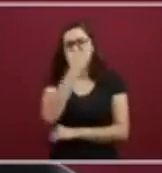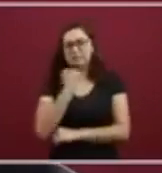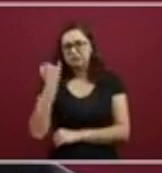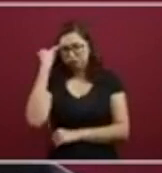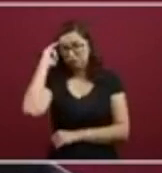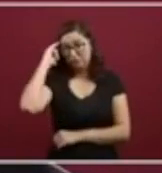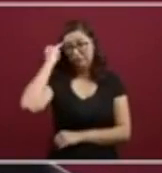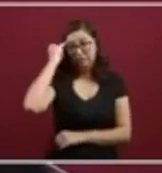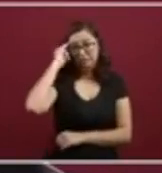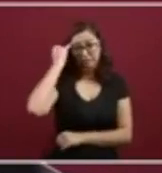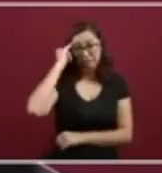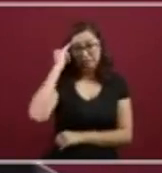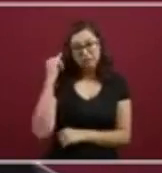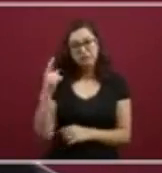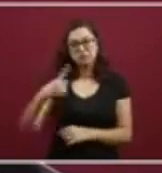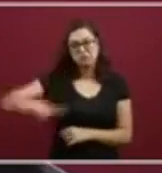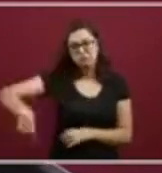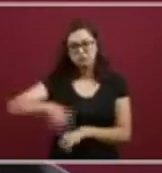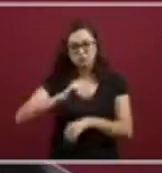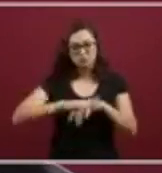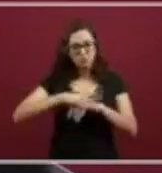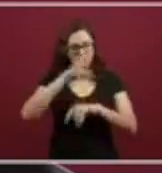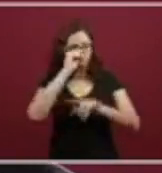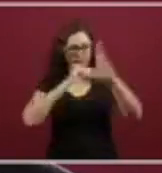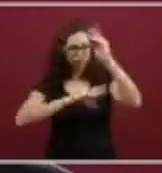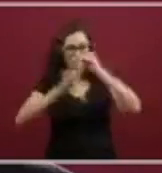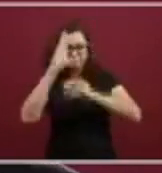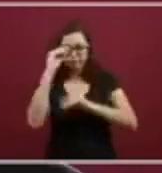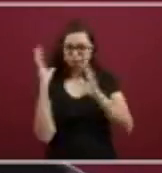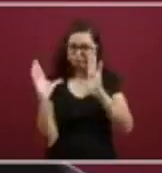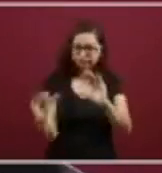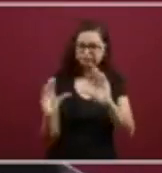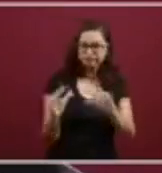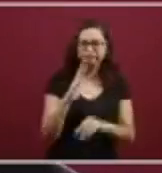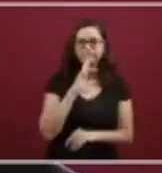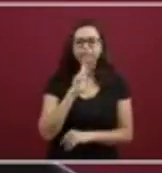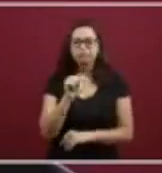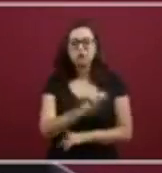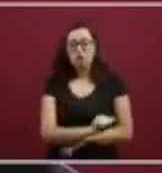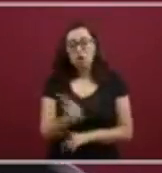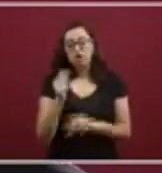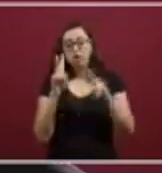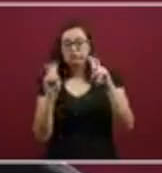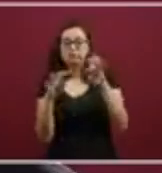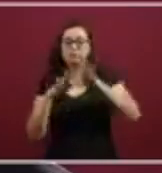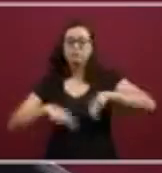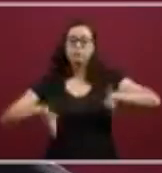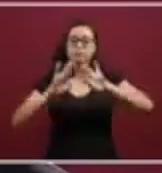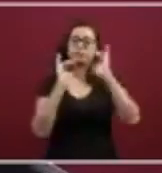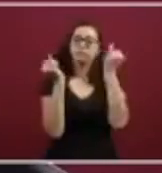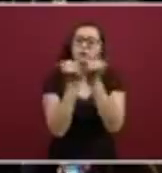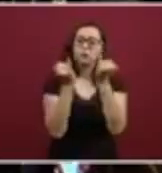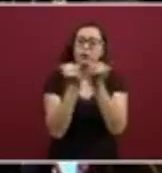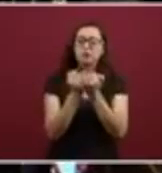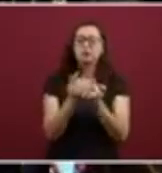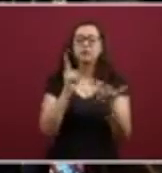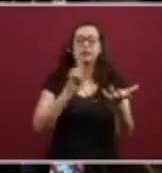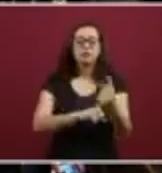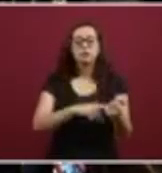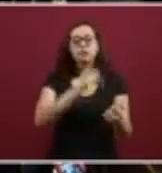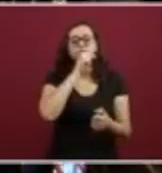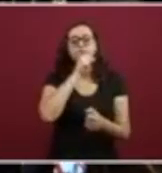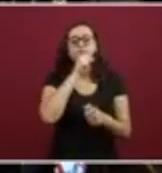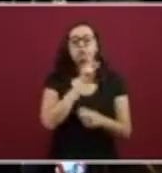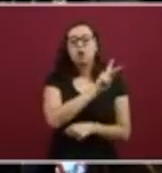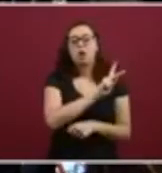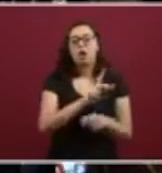que esto se fortalezca. Y además, otro de los temas importantes es que antes los contenidos eran homogéneos